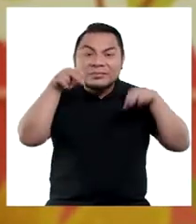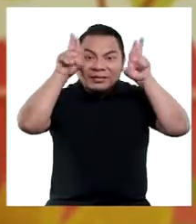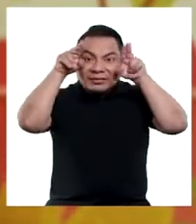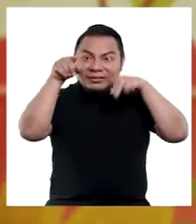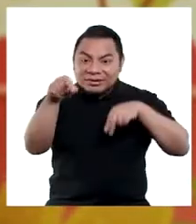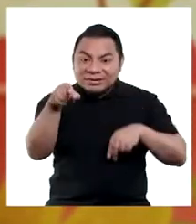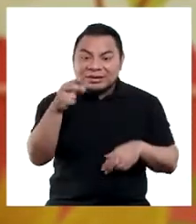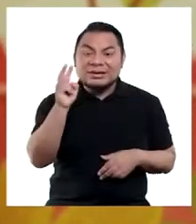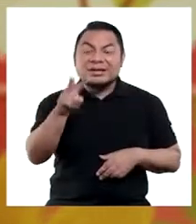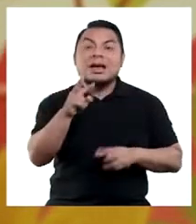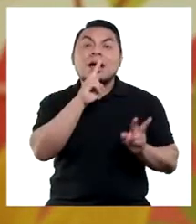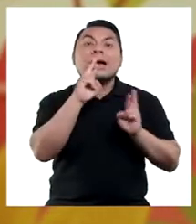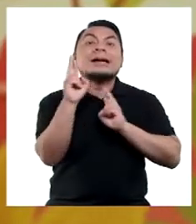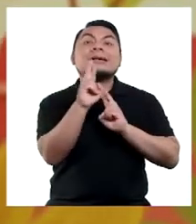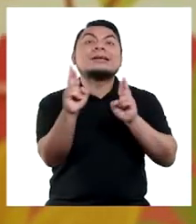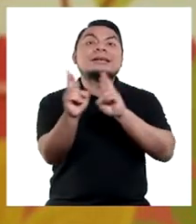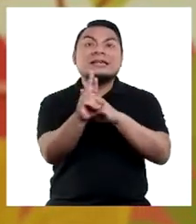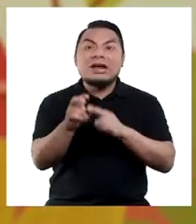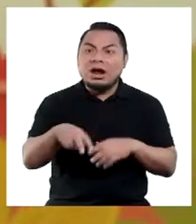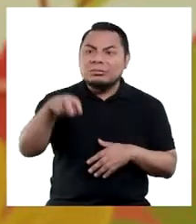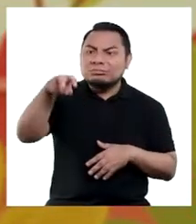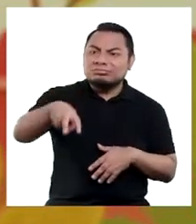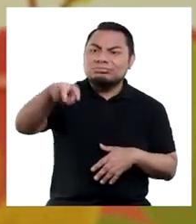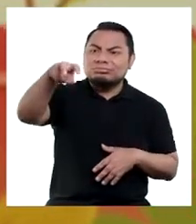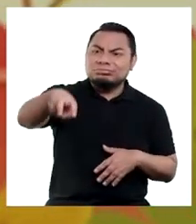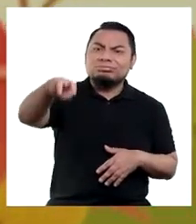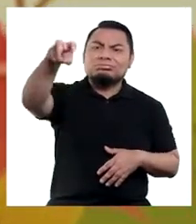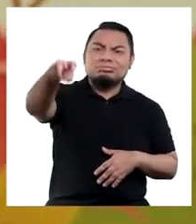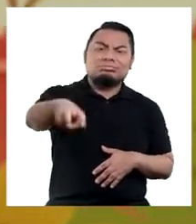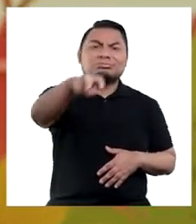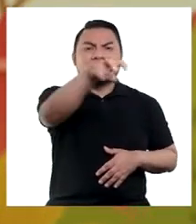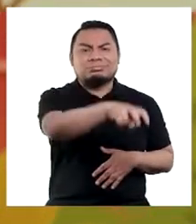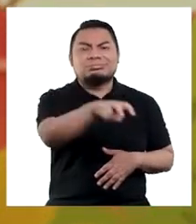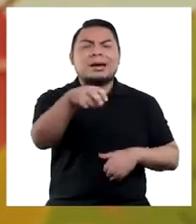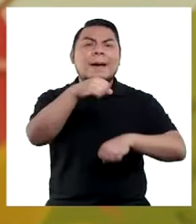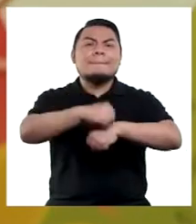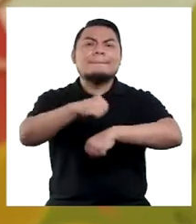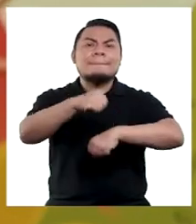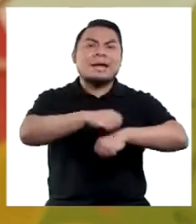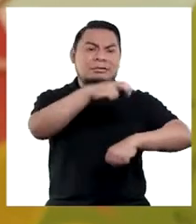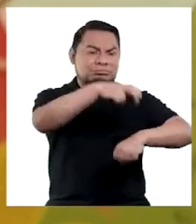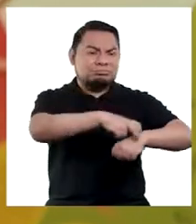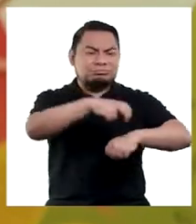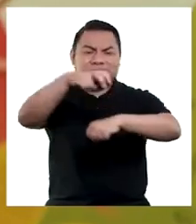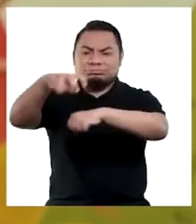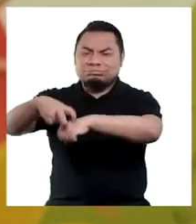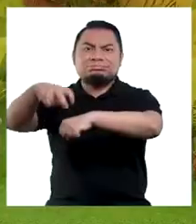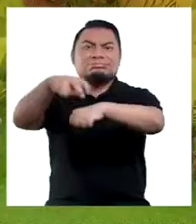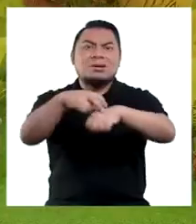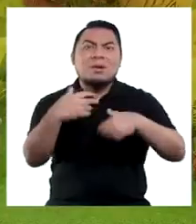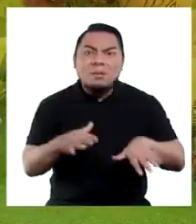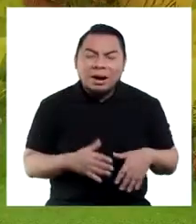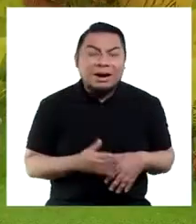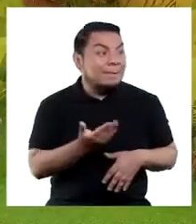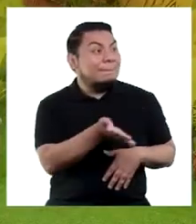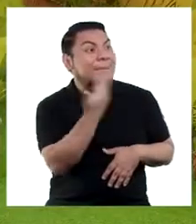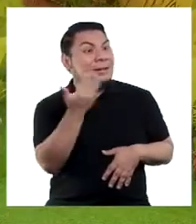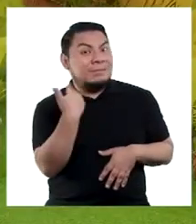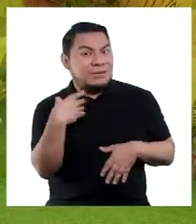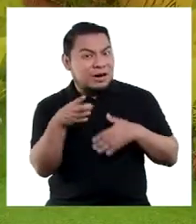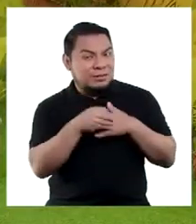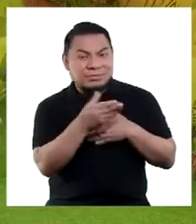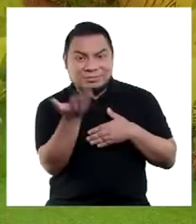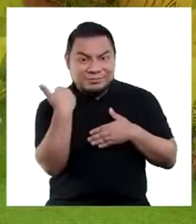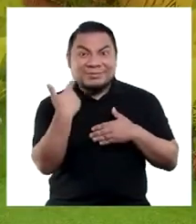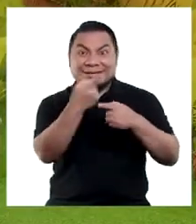conejito cruzando el río santano de una piedra a otra vamos niñas y niños